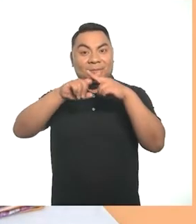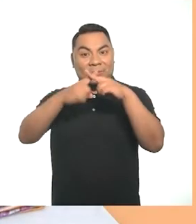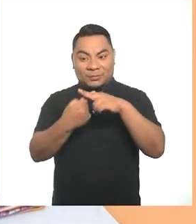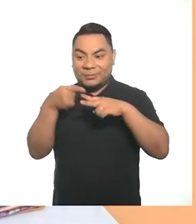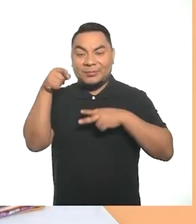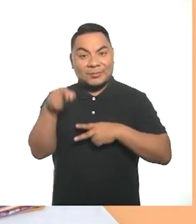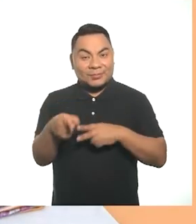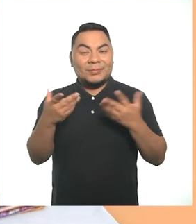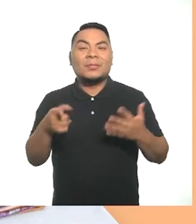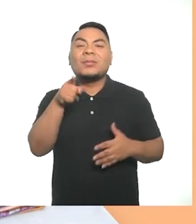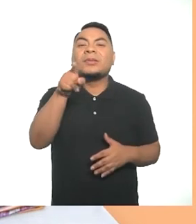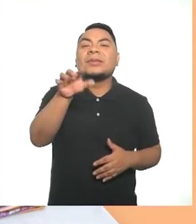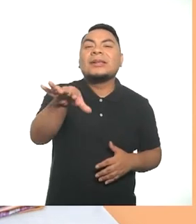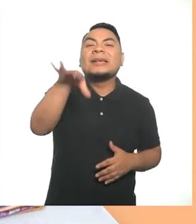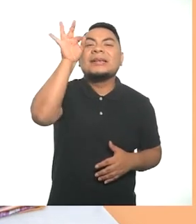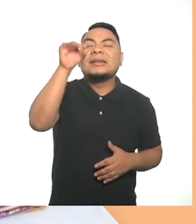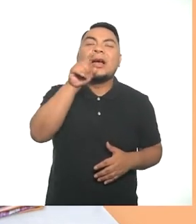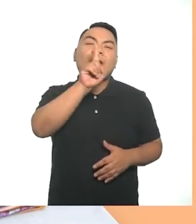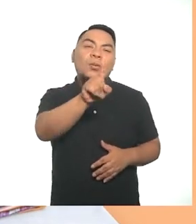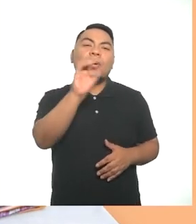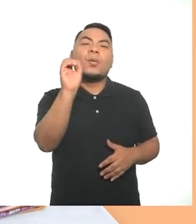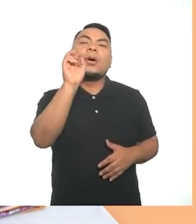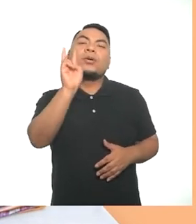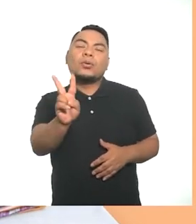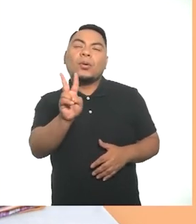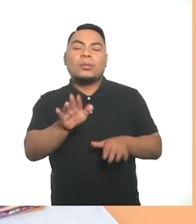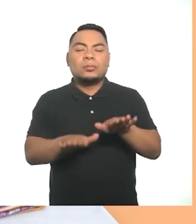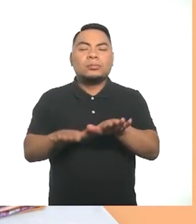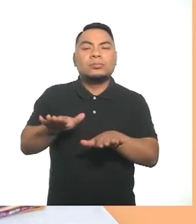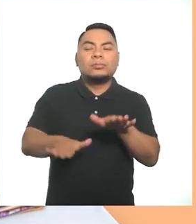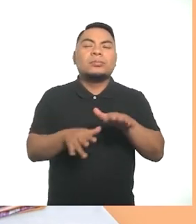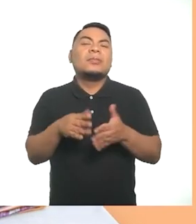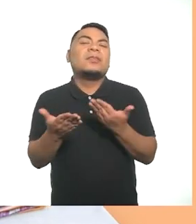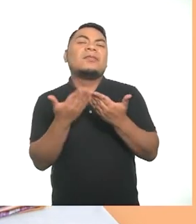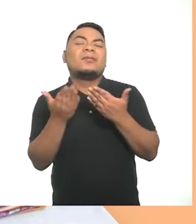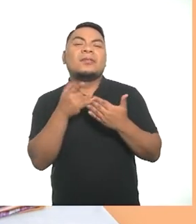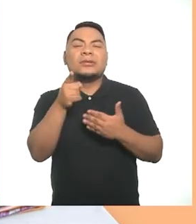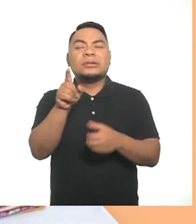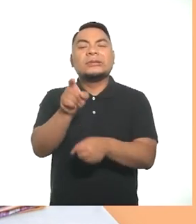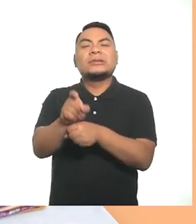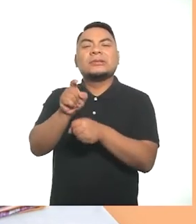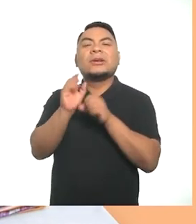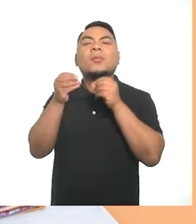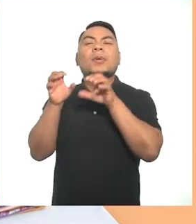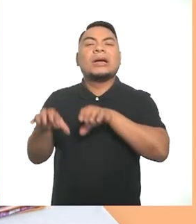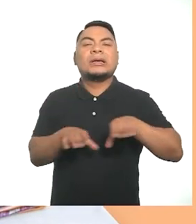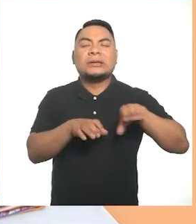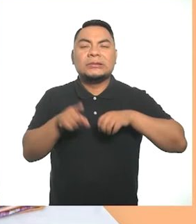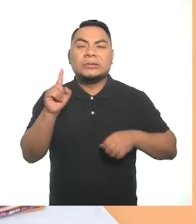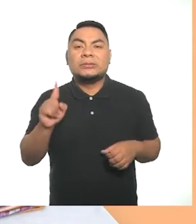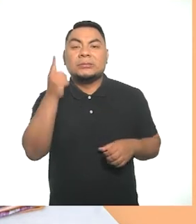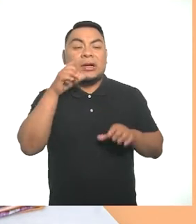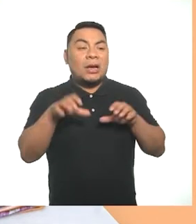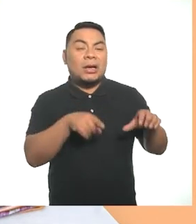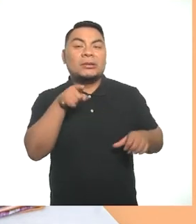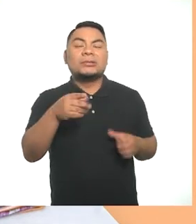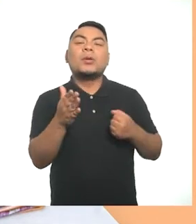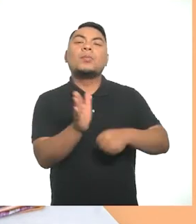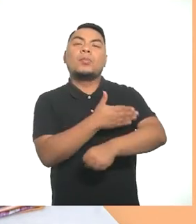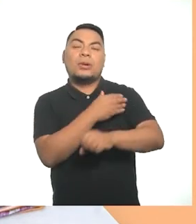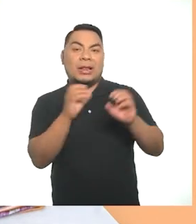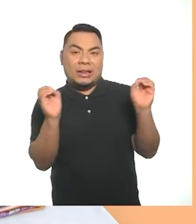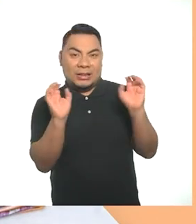Para iniciar, elijan uno o dos pasos sencillos y enséñenle cómo hacerlos. Primero lo harán